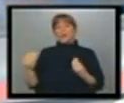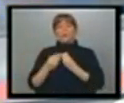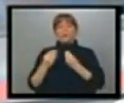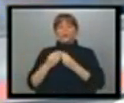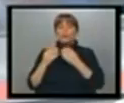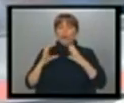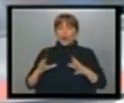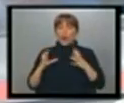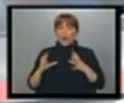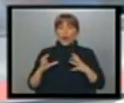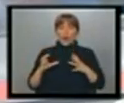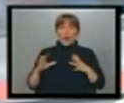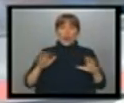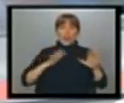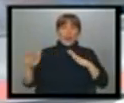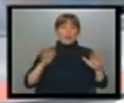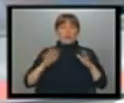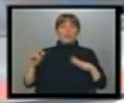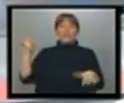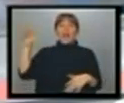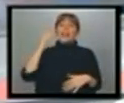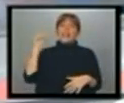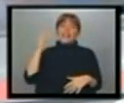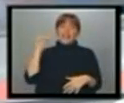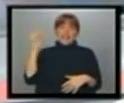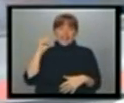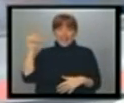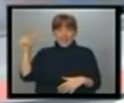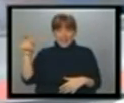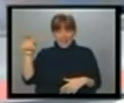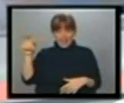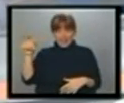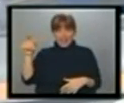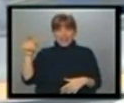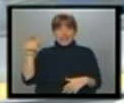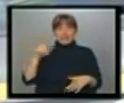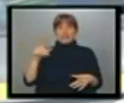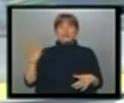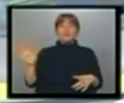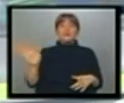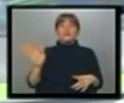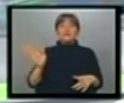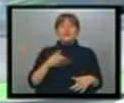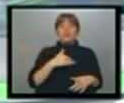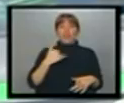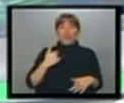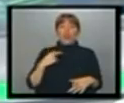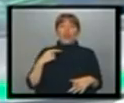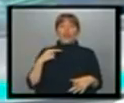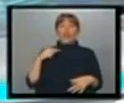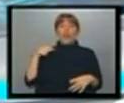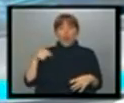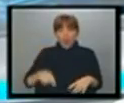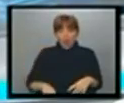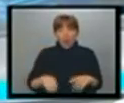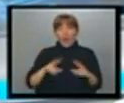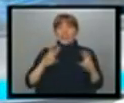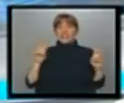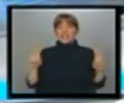una sorpresa en la liga inglesa, ¿no? Ajá. Los pobres también van al paraíso en Inglaterra y un tema que a